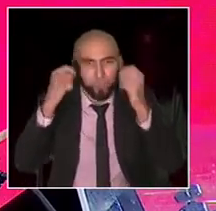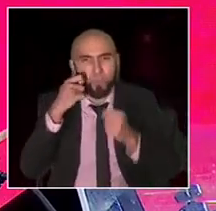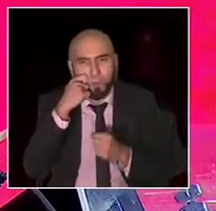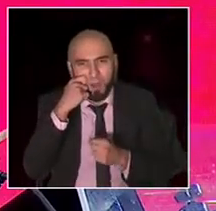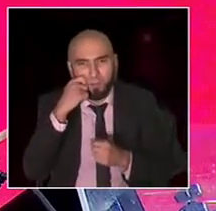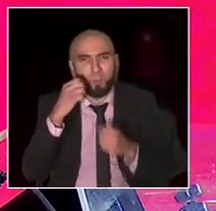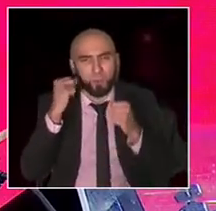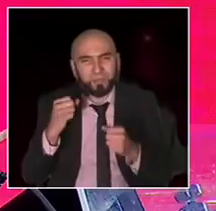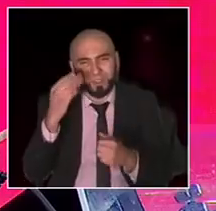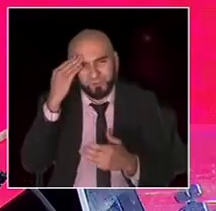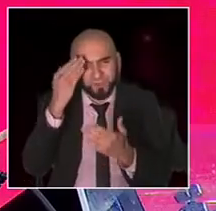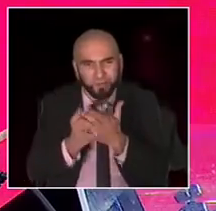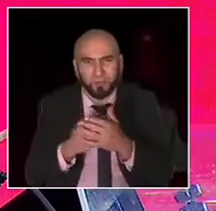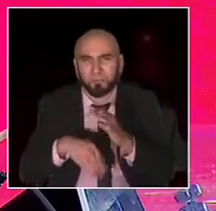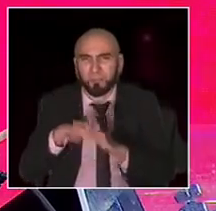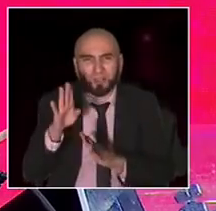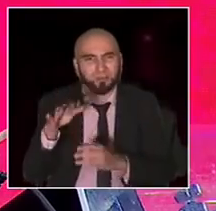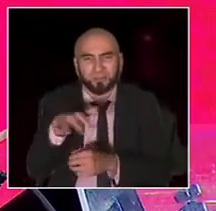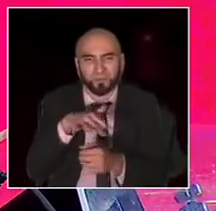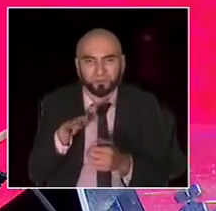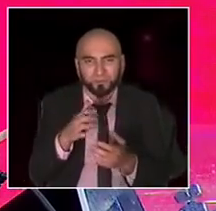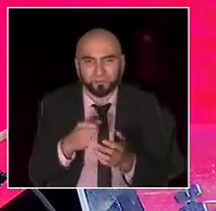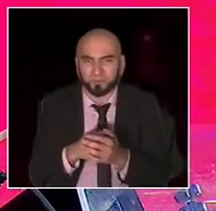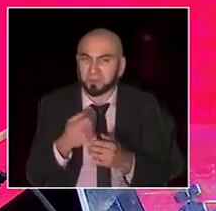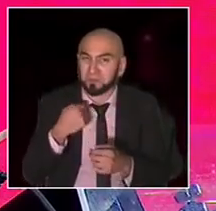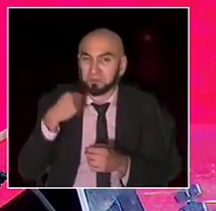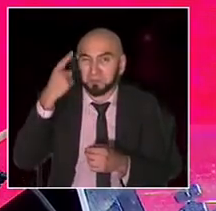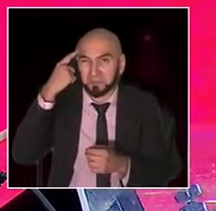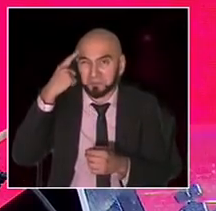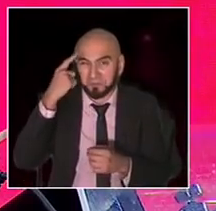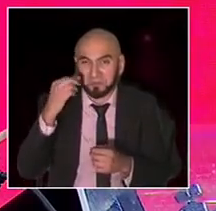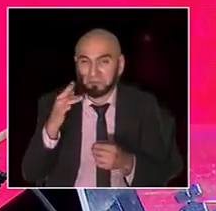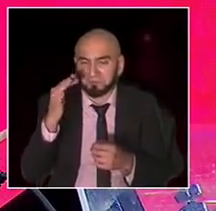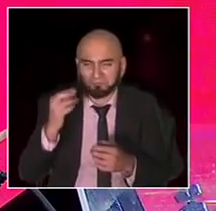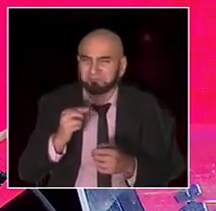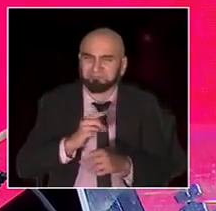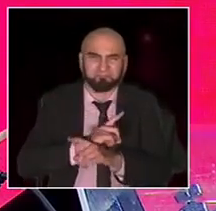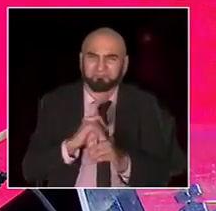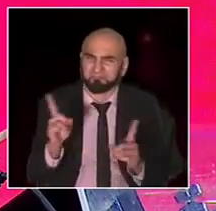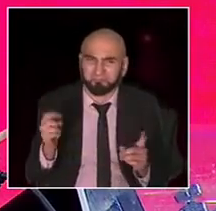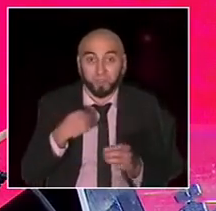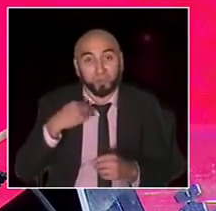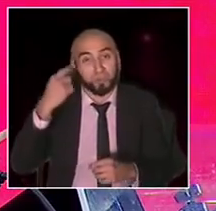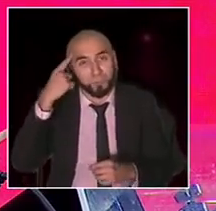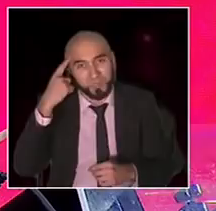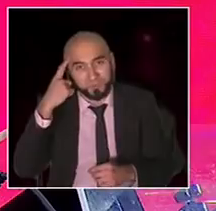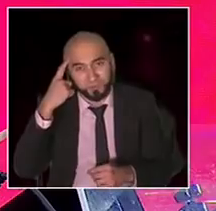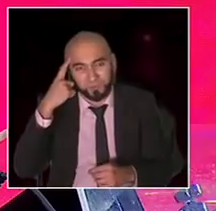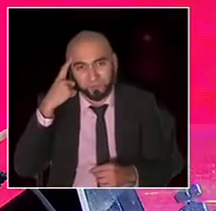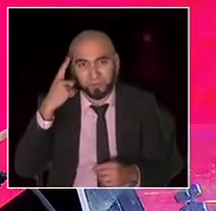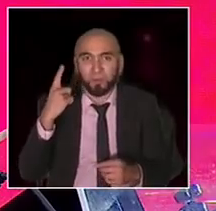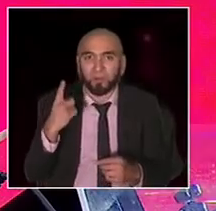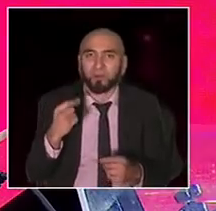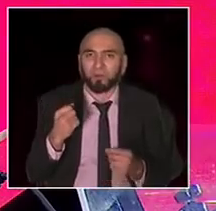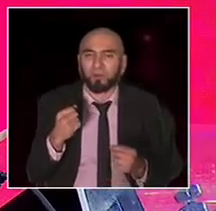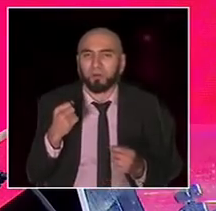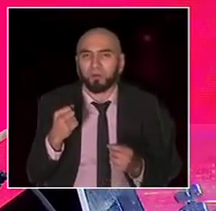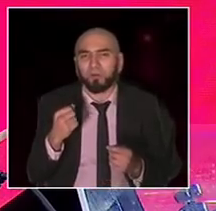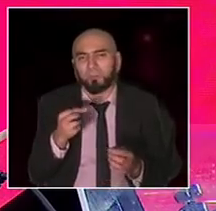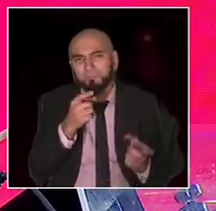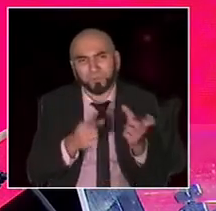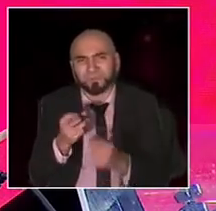más circunstancias. Yo no creo en esa teoría. Yo creo mucho más, como lo ha hecho el hombre una y otra